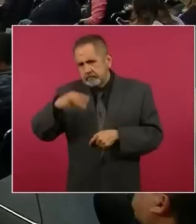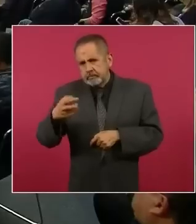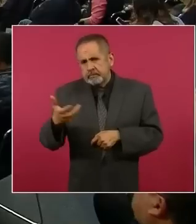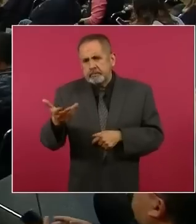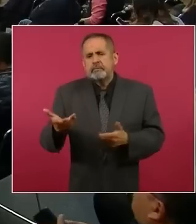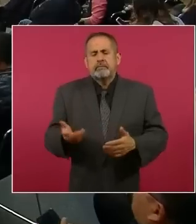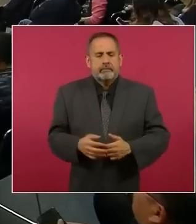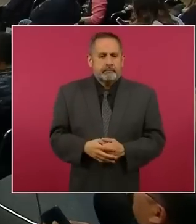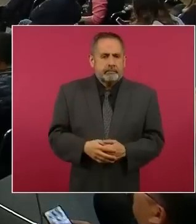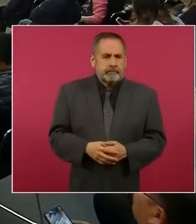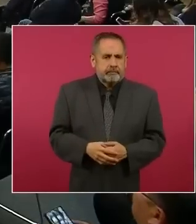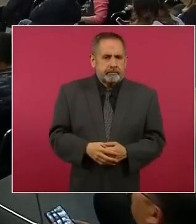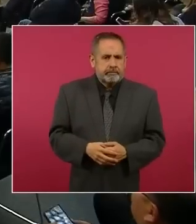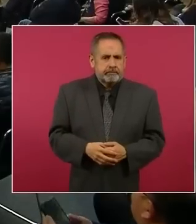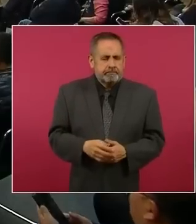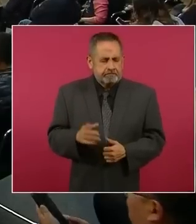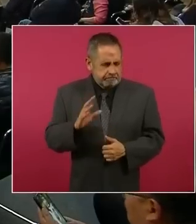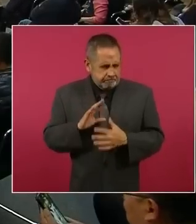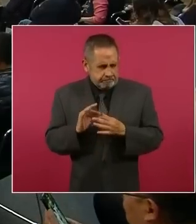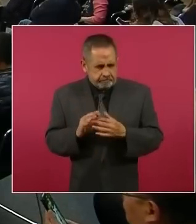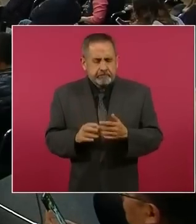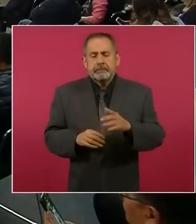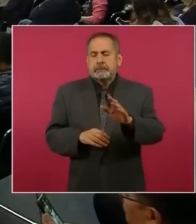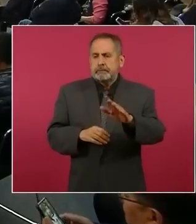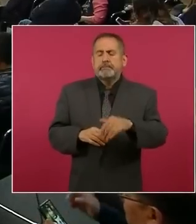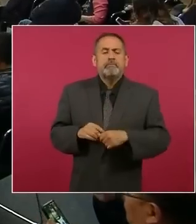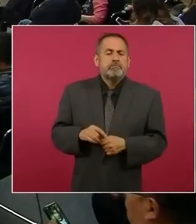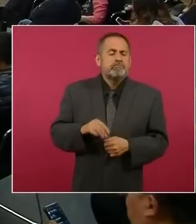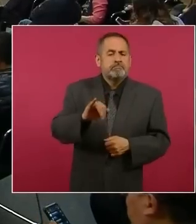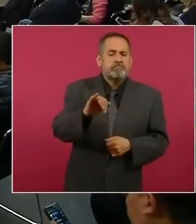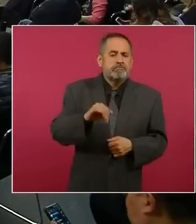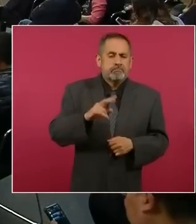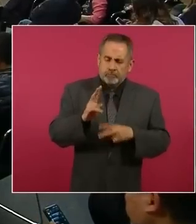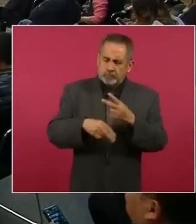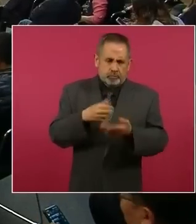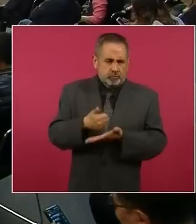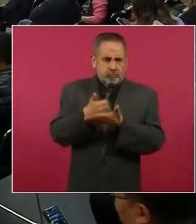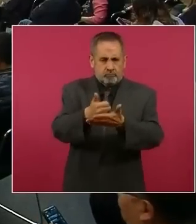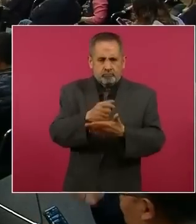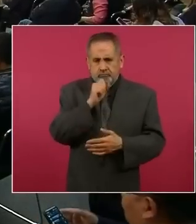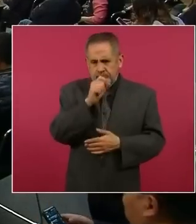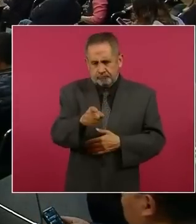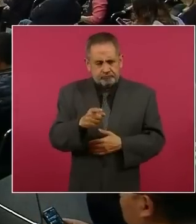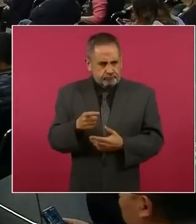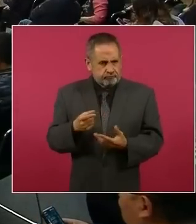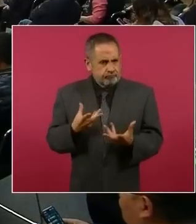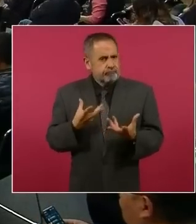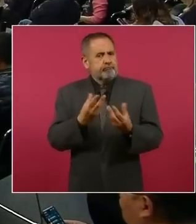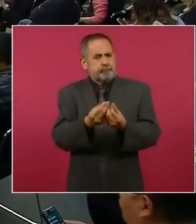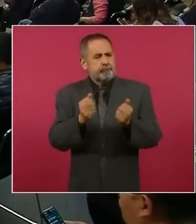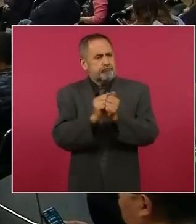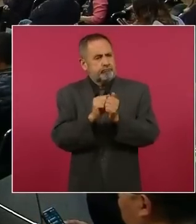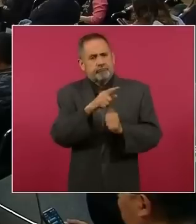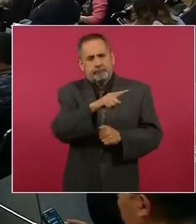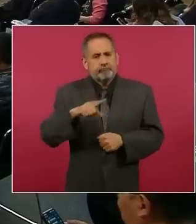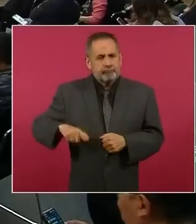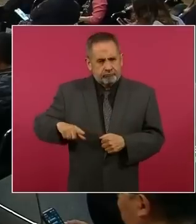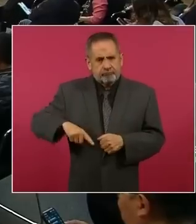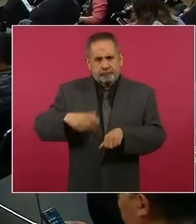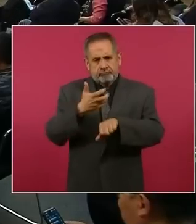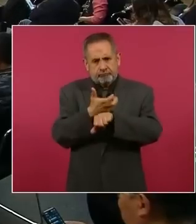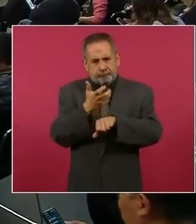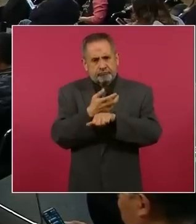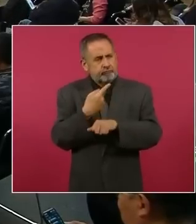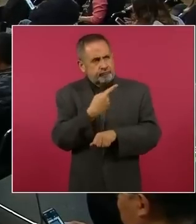ciudad en todo este cooperar con el gobierno de